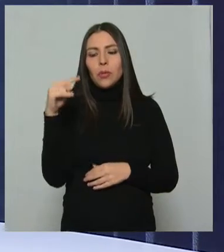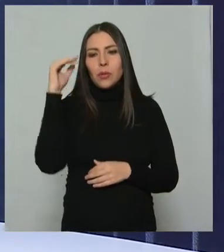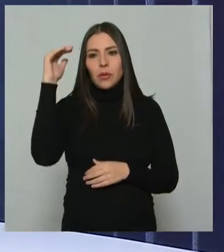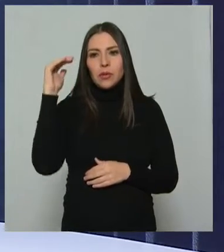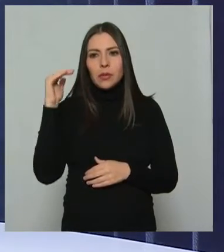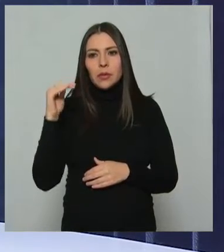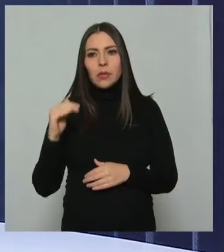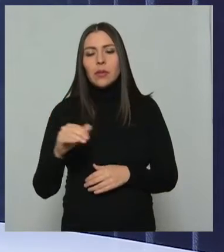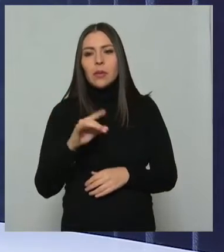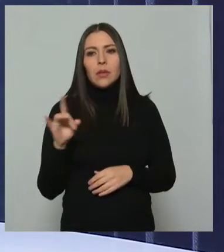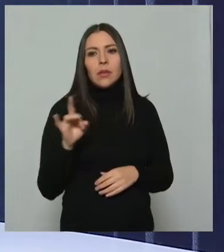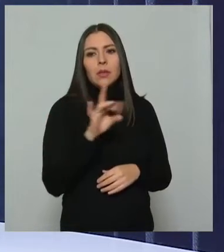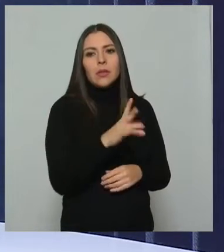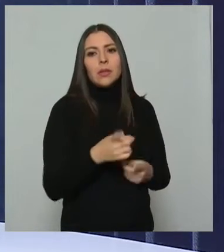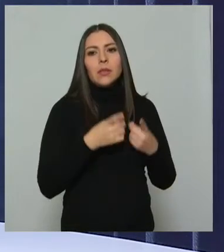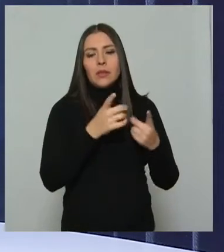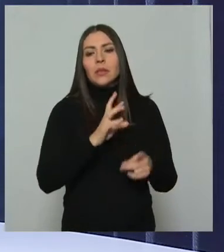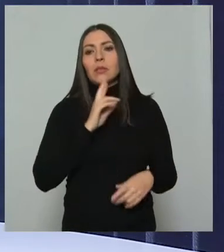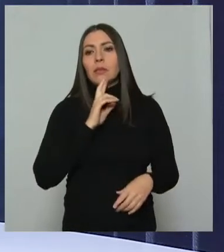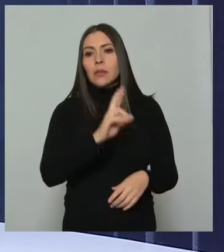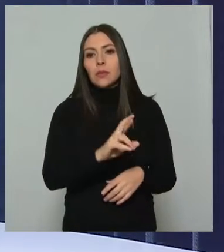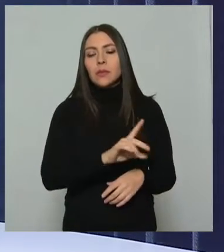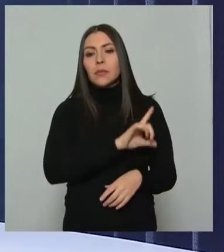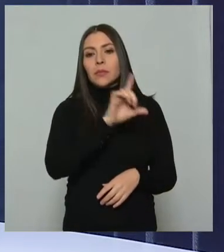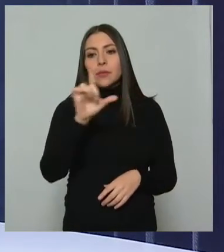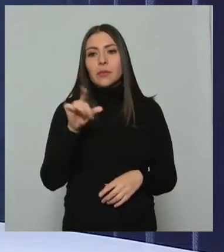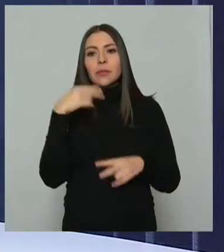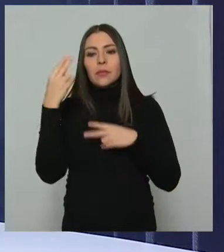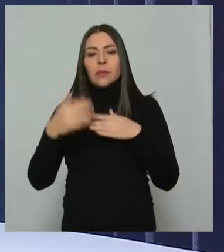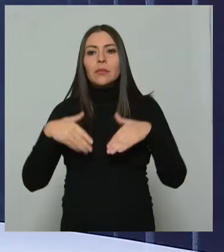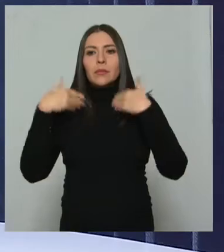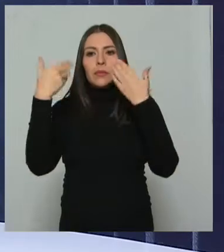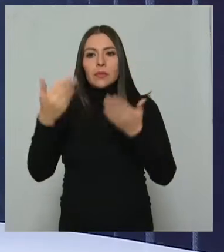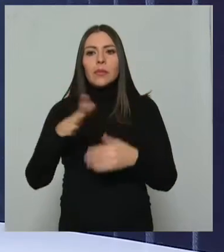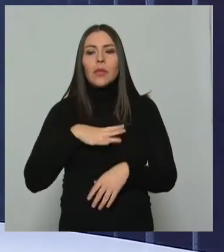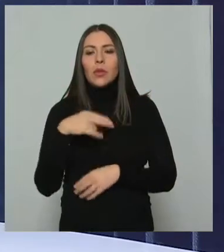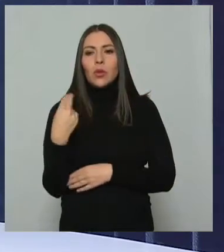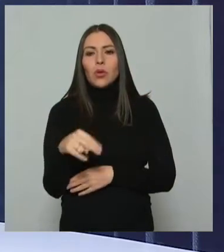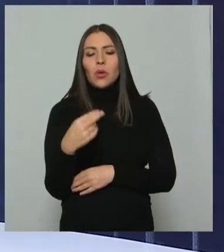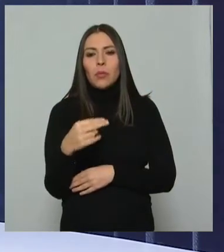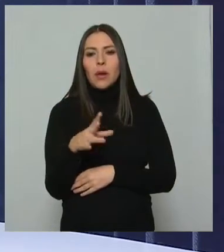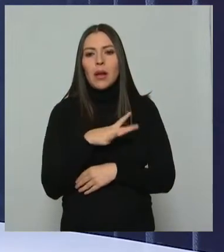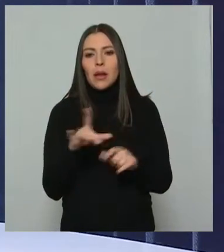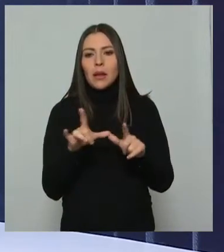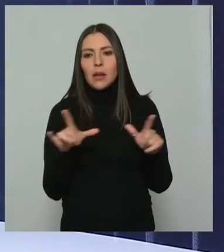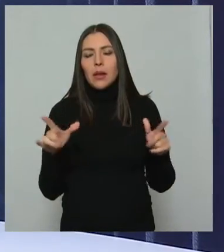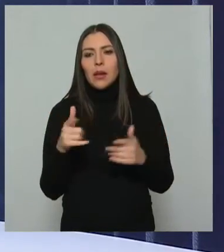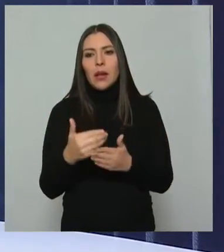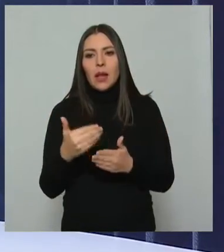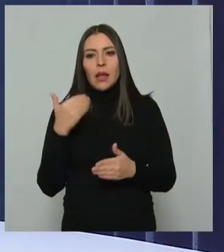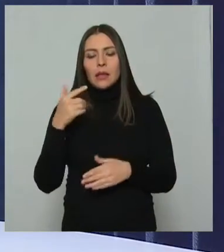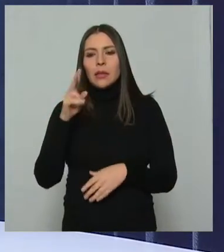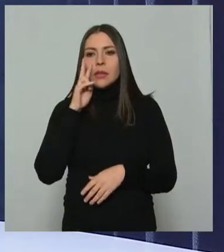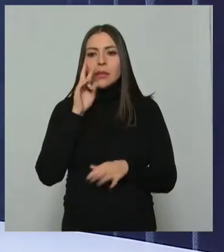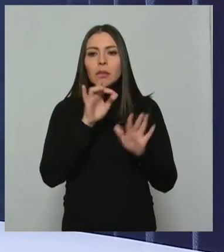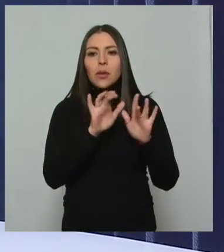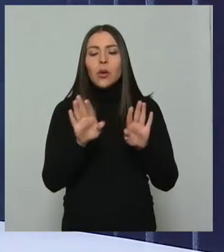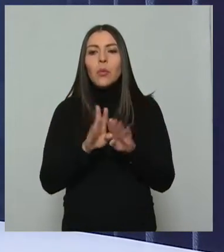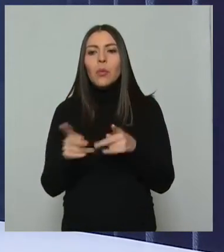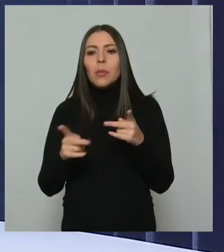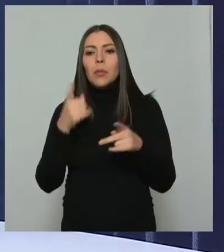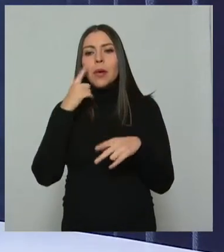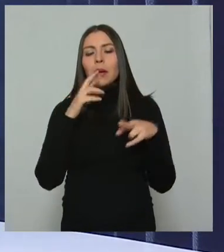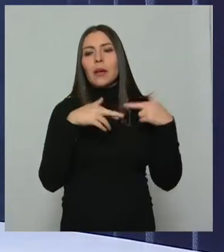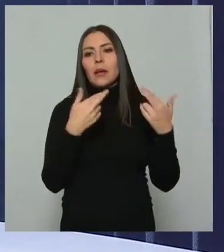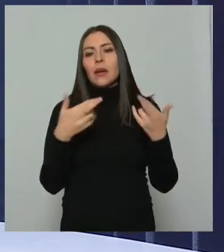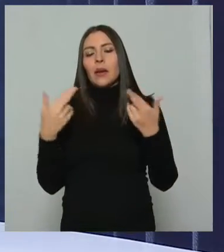cuenta de Twitter les responden y cuando lleguen a taquilla ya estará su nombre, pero antes entre para que vea usted la dinámica que vamos